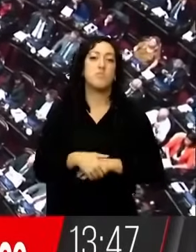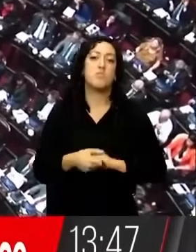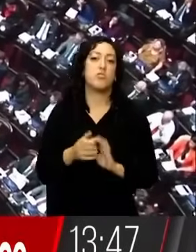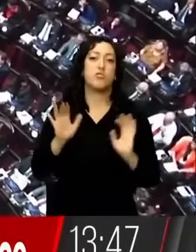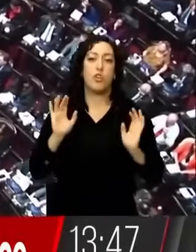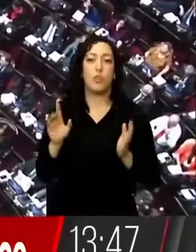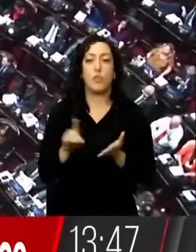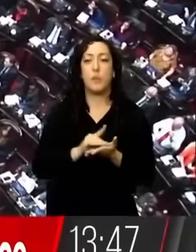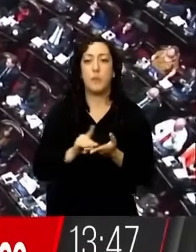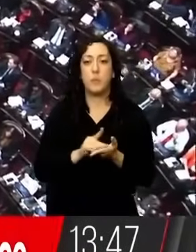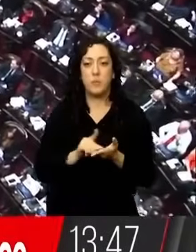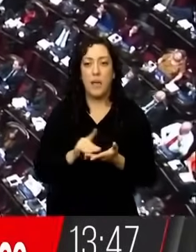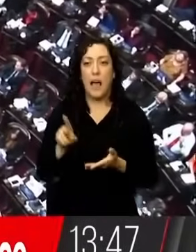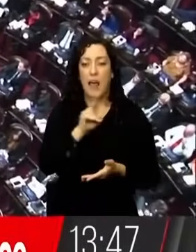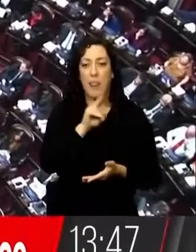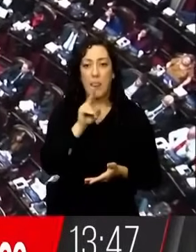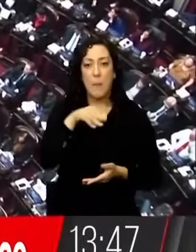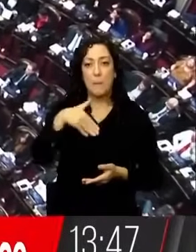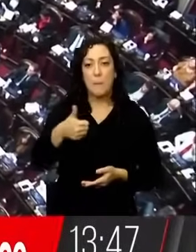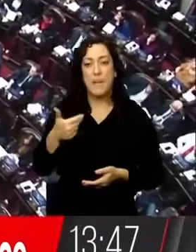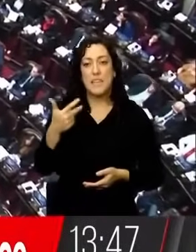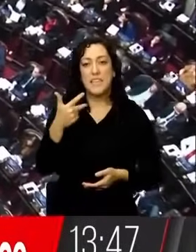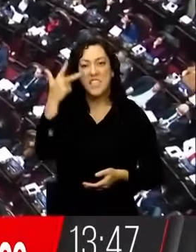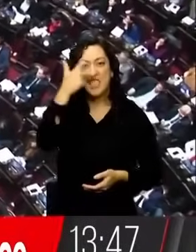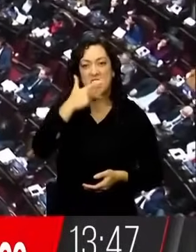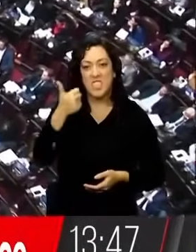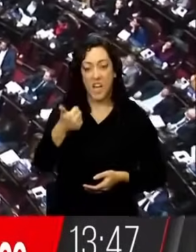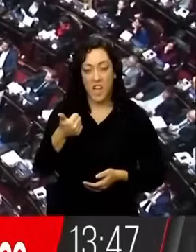Abstención. Diputada Mónica Macha.